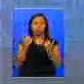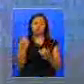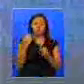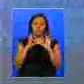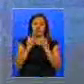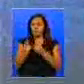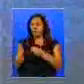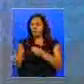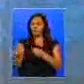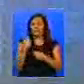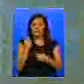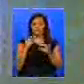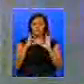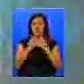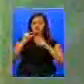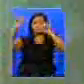migrante en este país.